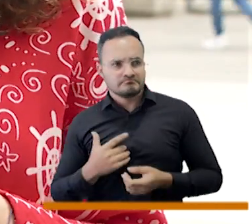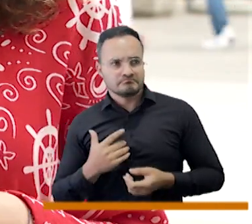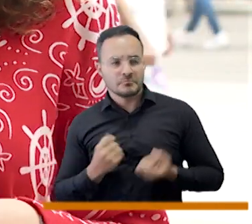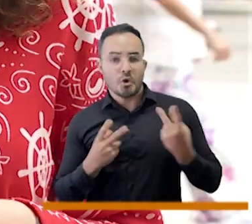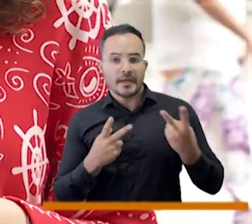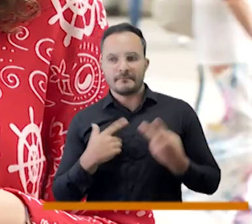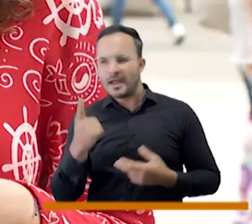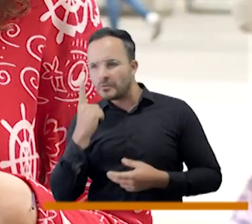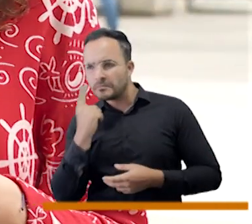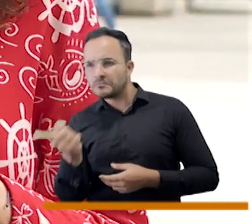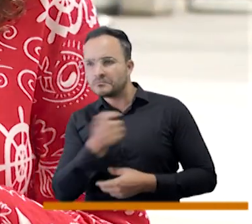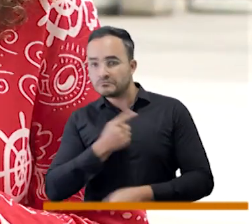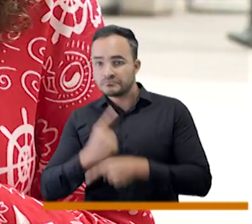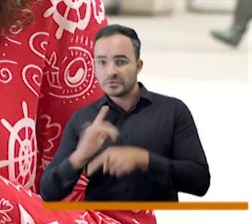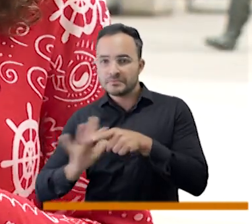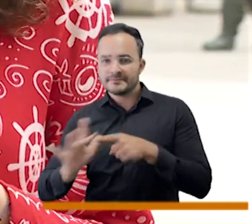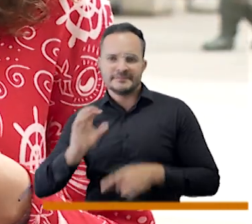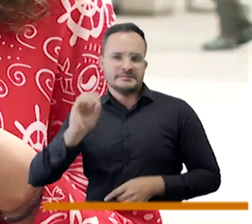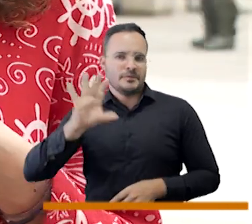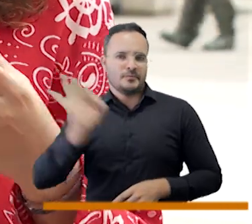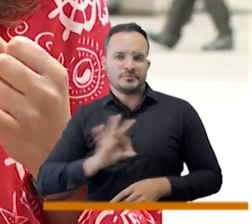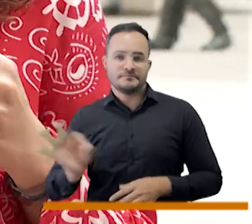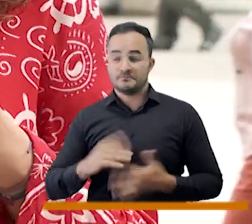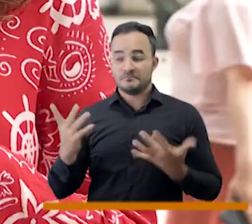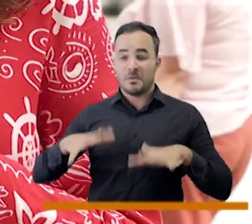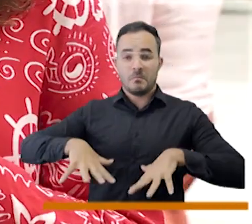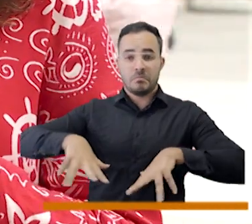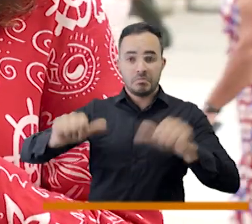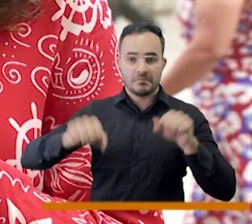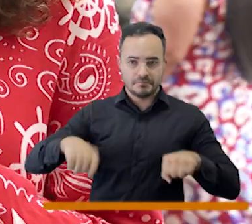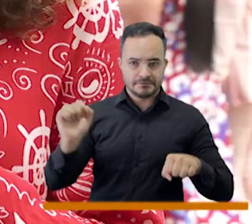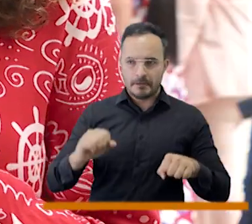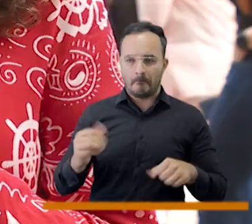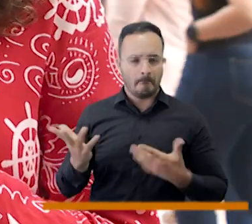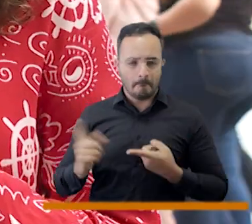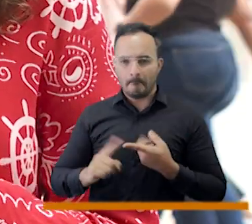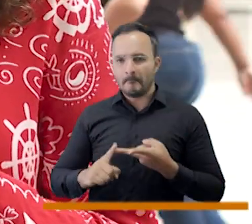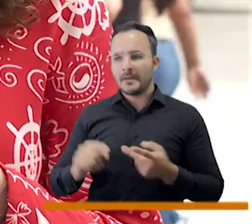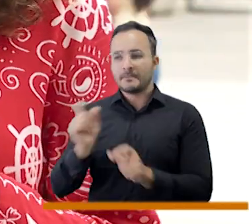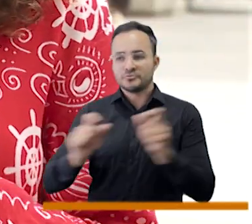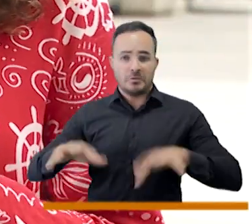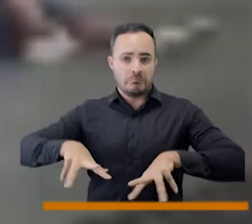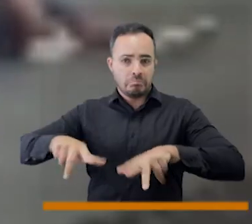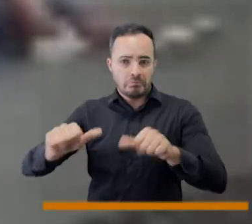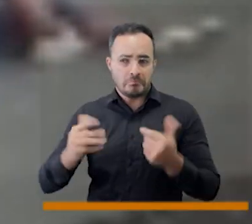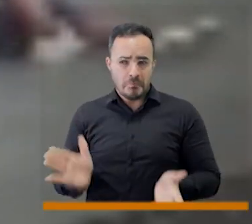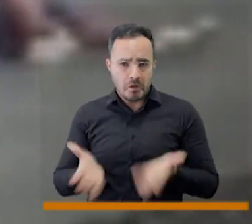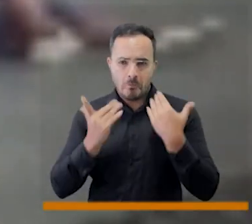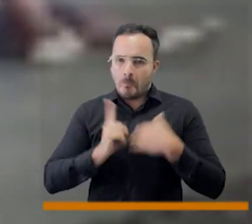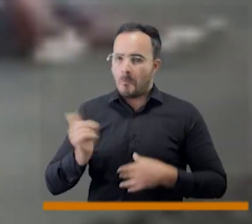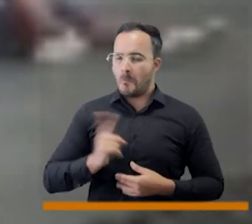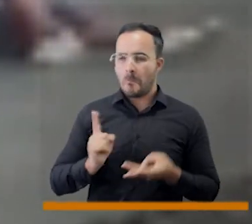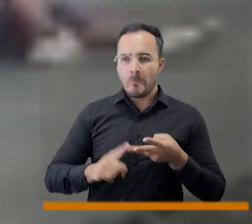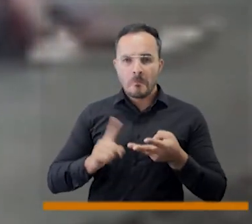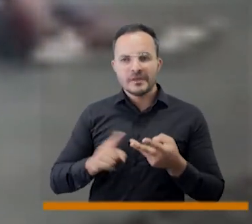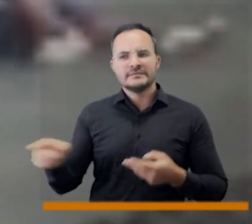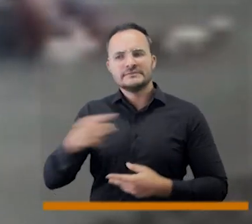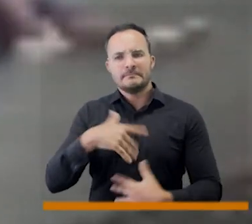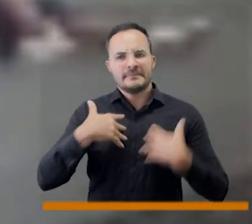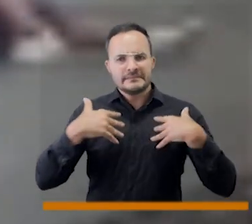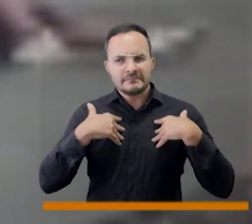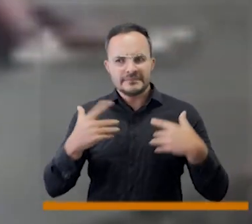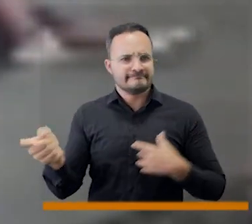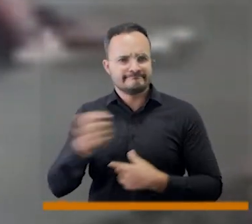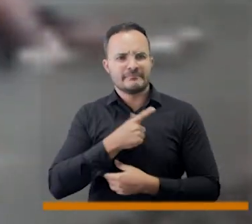un cumplimiento del 0%, como fueron la tasa de hurto a motocicletas, hurto a personas, hurto